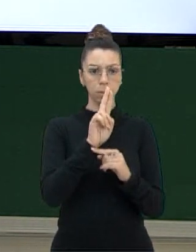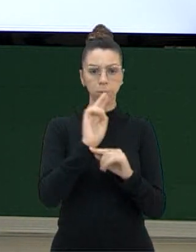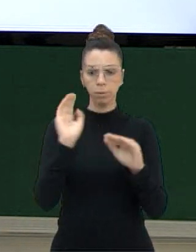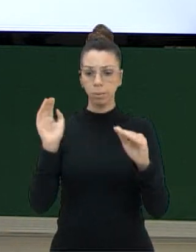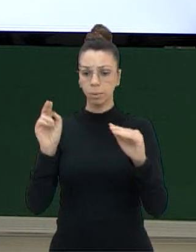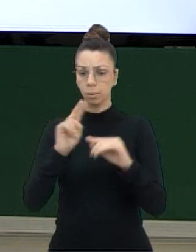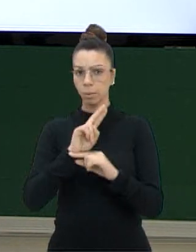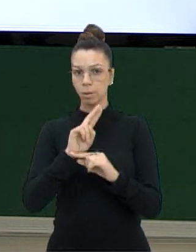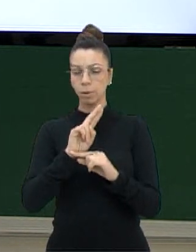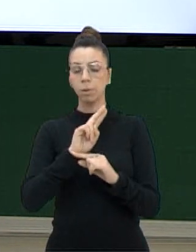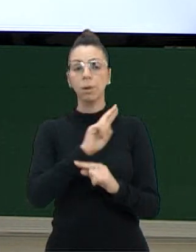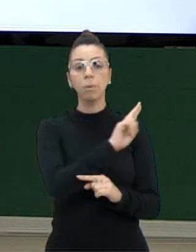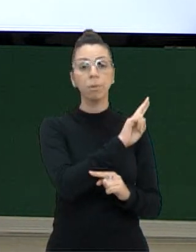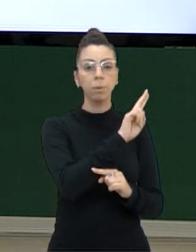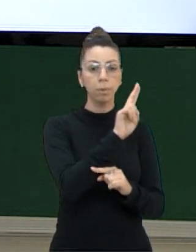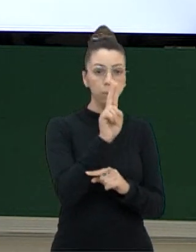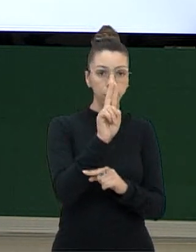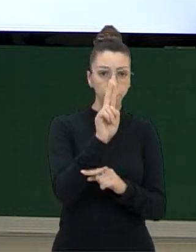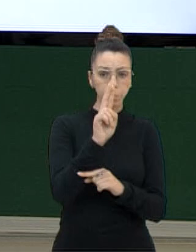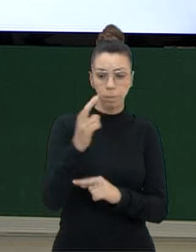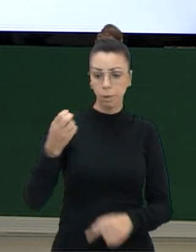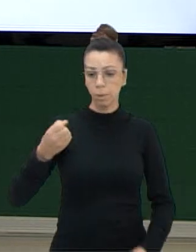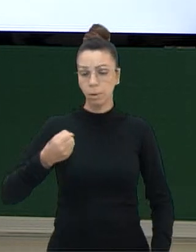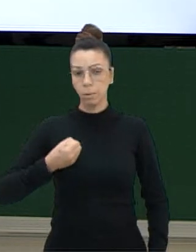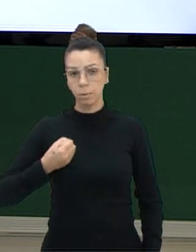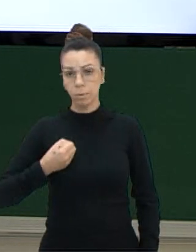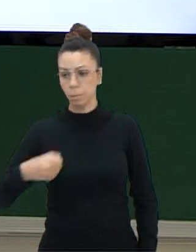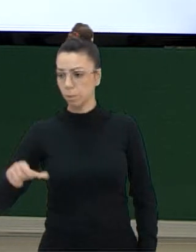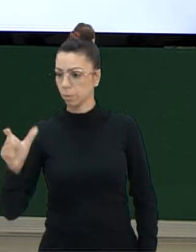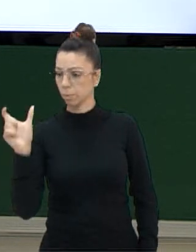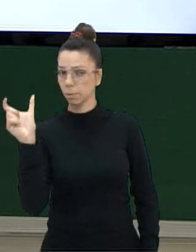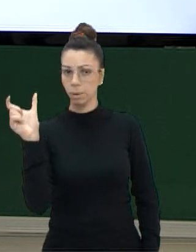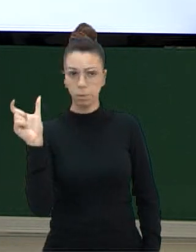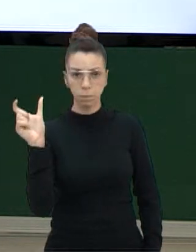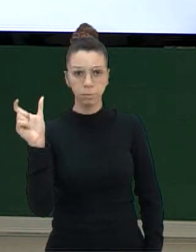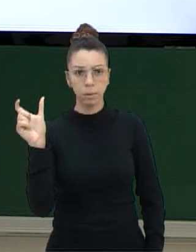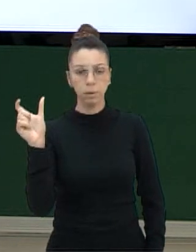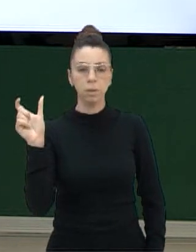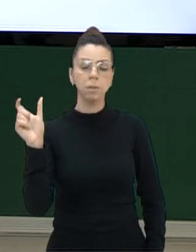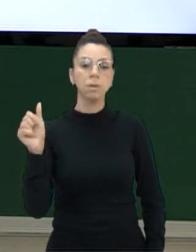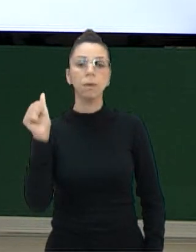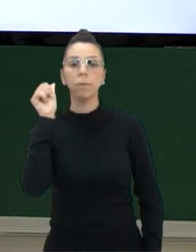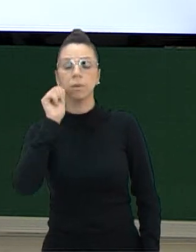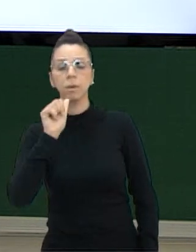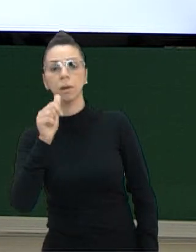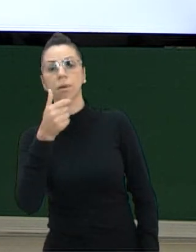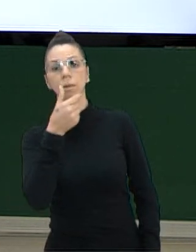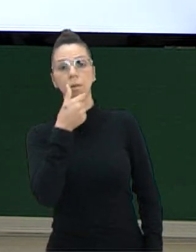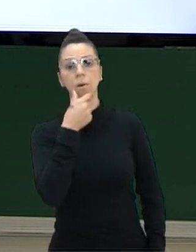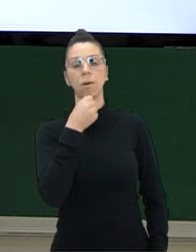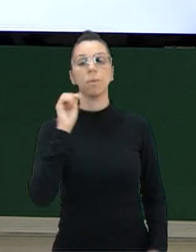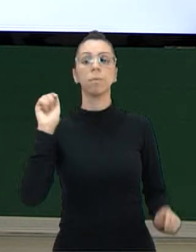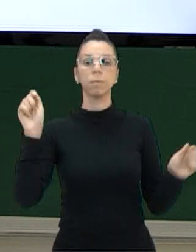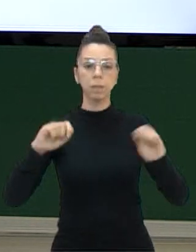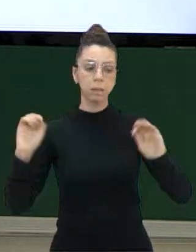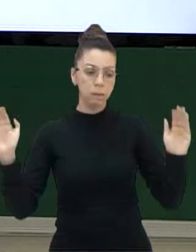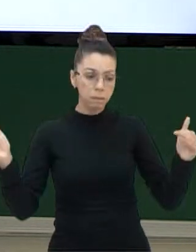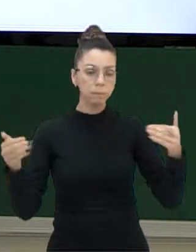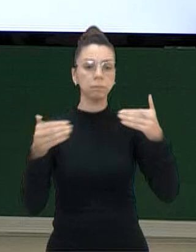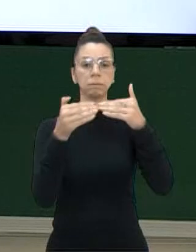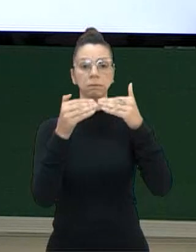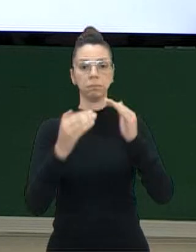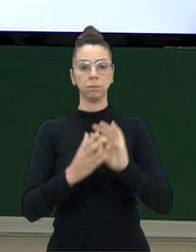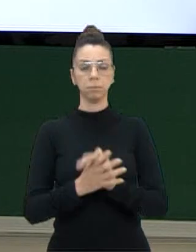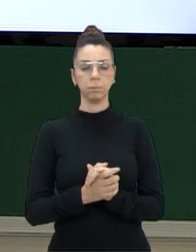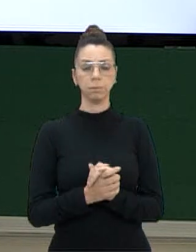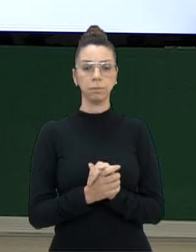de las palabras. Una palabra que sea masculina, feminina, que esté en plural o singular, ¿perfecto? Por eso estamos aquí